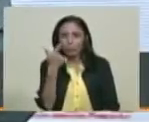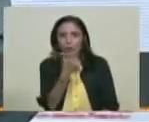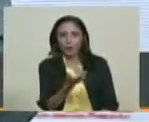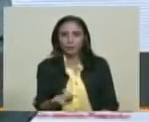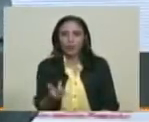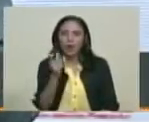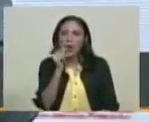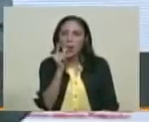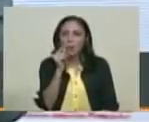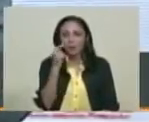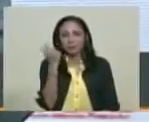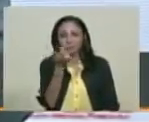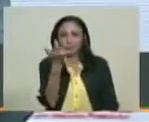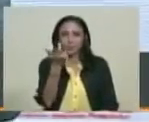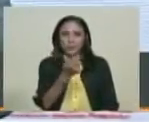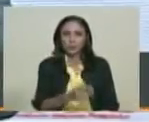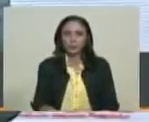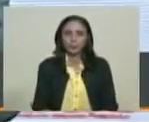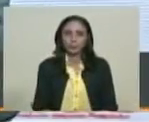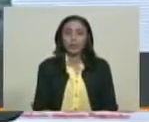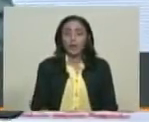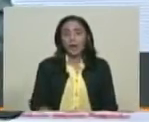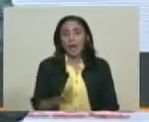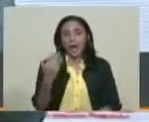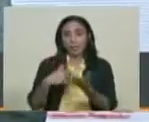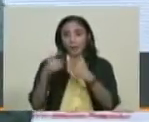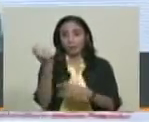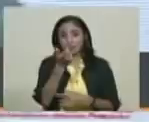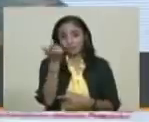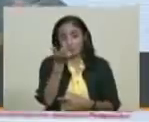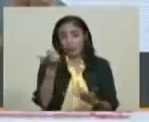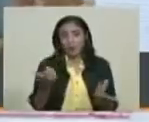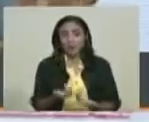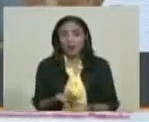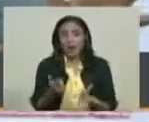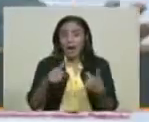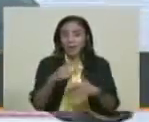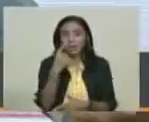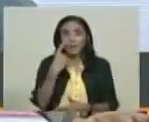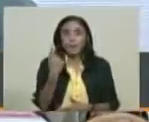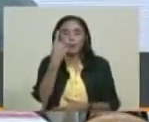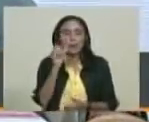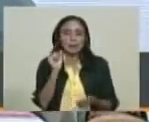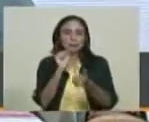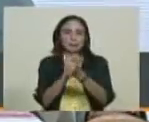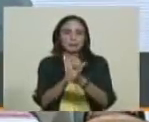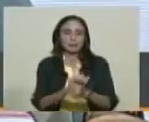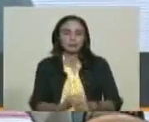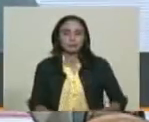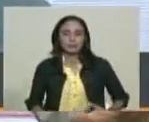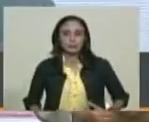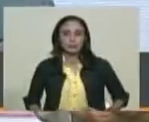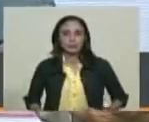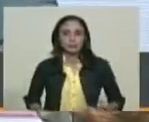Juan Monasterio, alias El Bons, estaba siendo buscado por la Justicia Nacional. Primer delito.